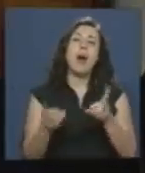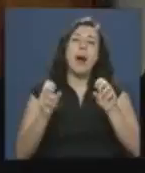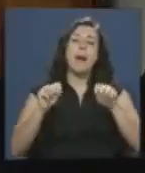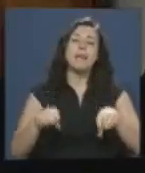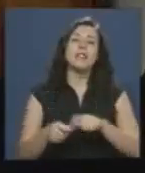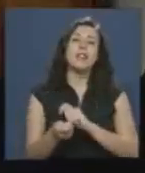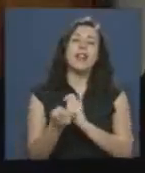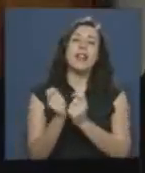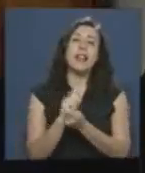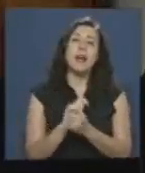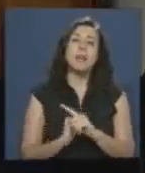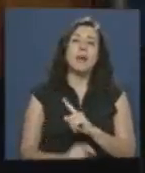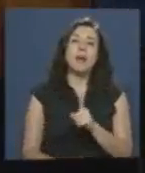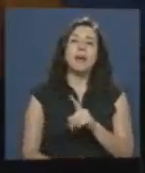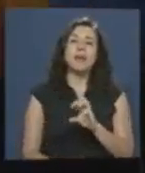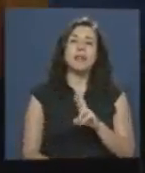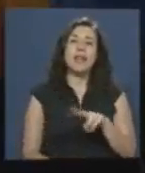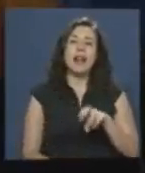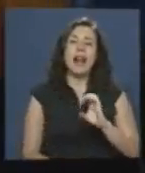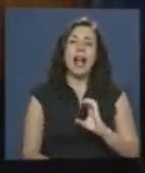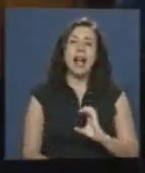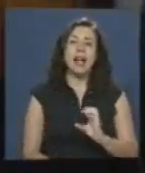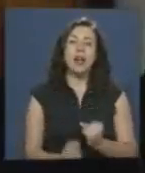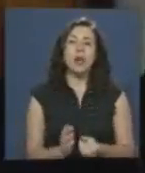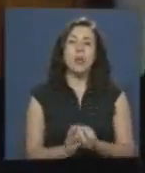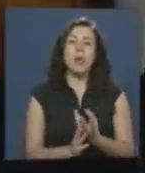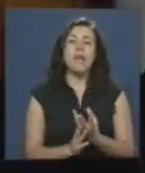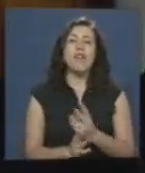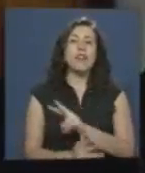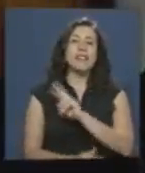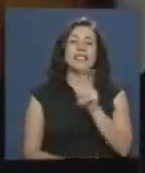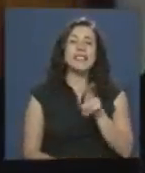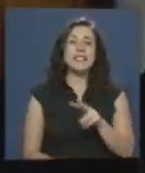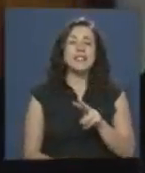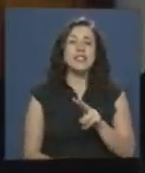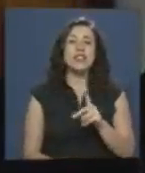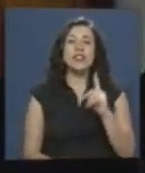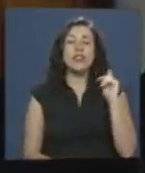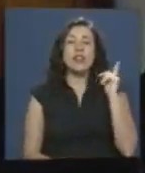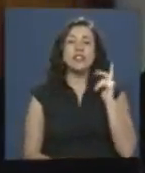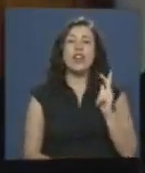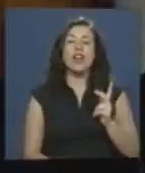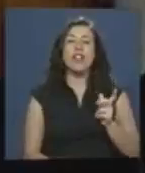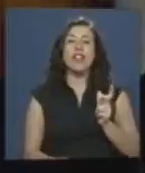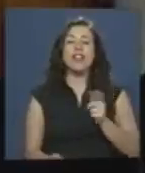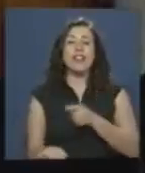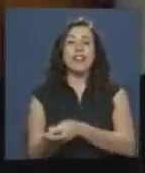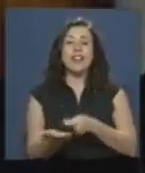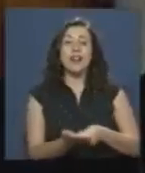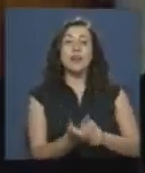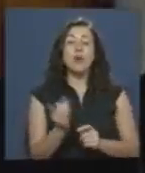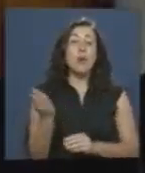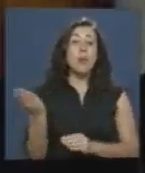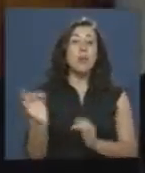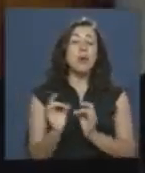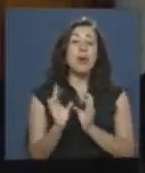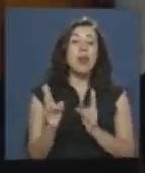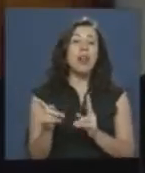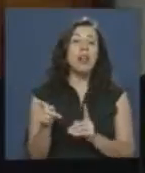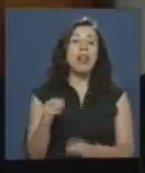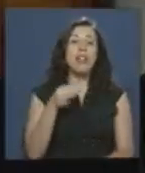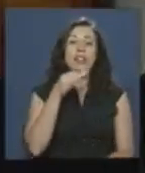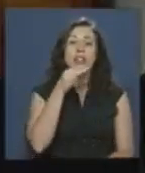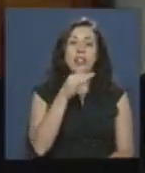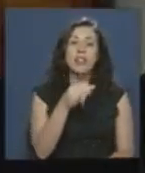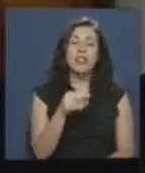de la modificación del CERNAC, del nuevo Servicio Nacional del Consumidor, que sin estar expresamente requerido, se